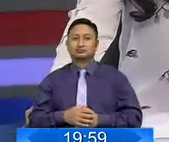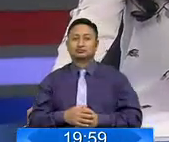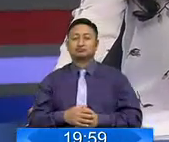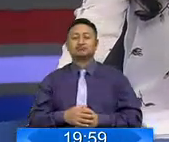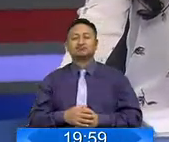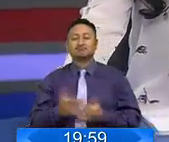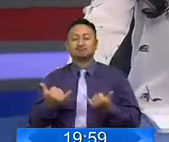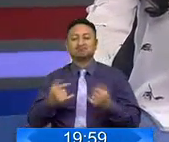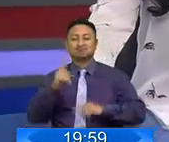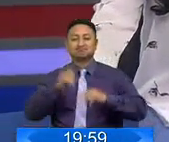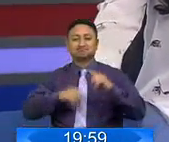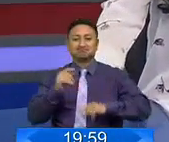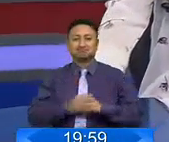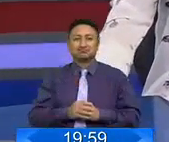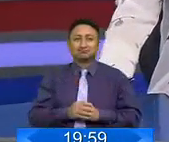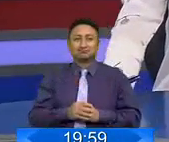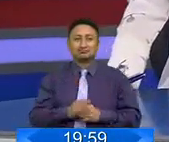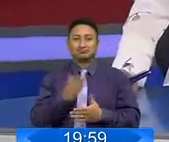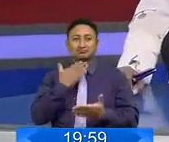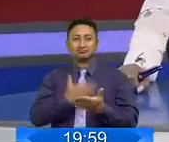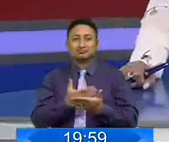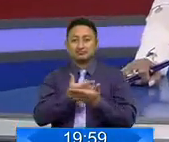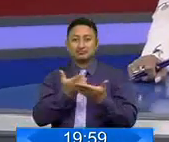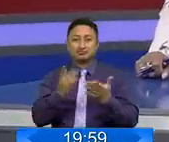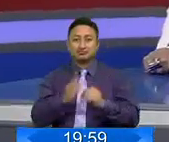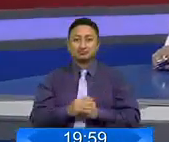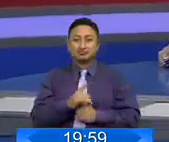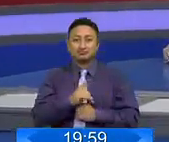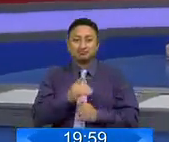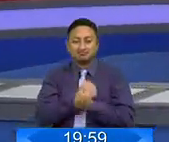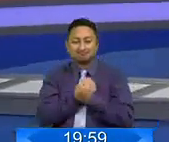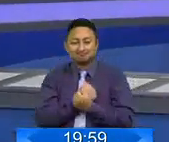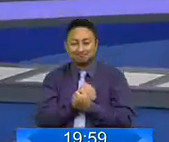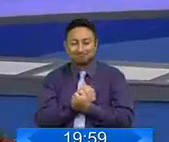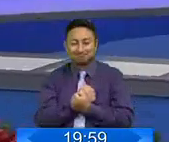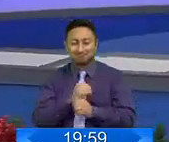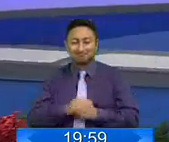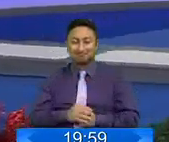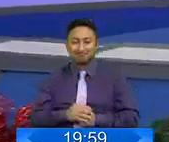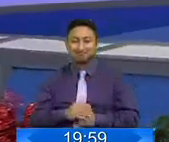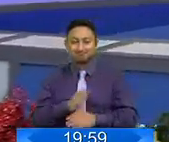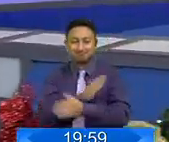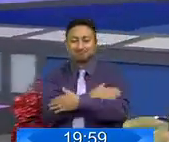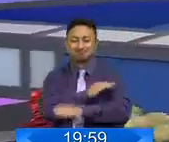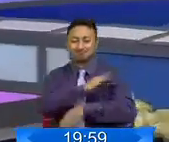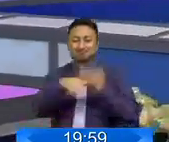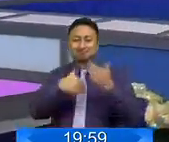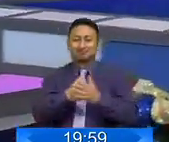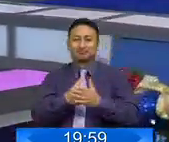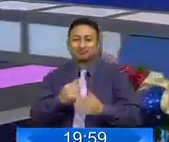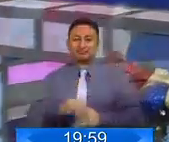Momento de despedirnos, amigos. Gracias por su compañía, cariño, pero sobre todo fiel sintonía. Un abrazo grande.